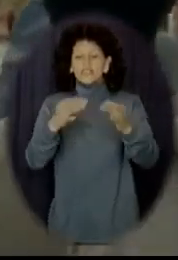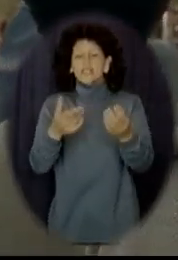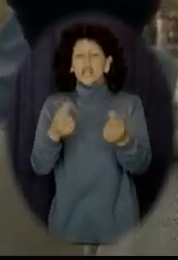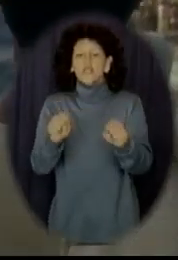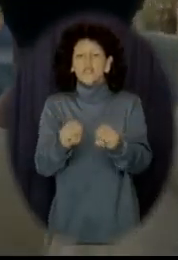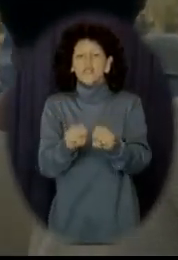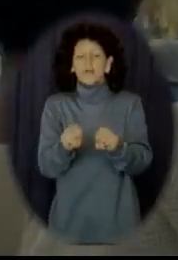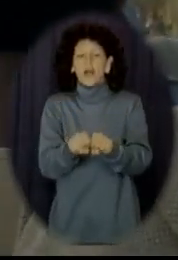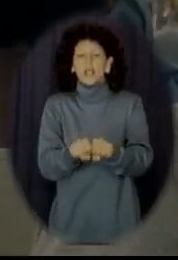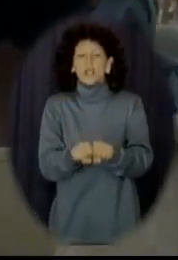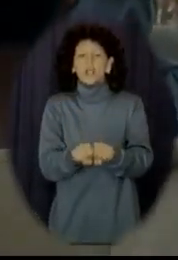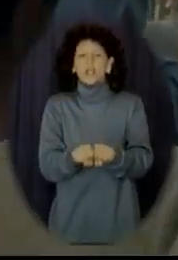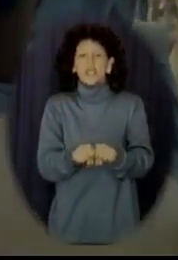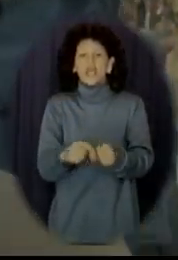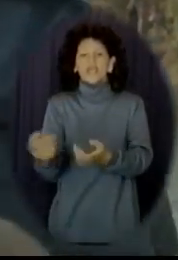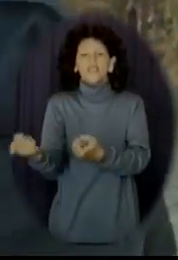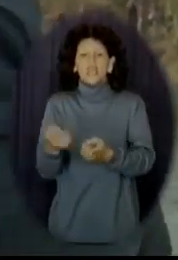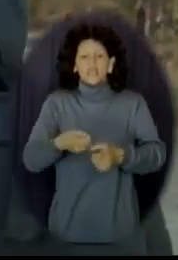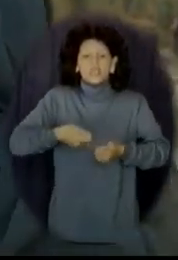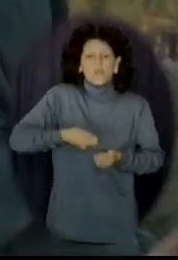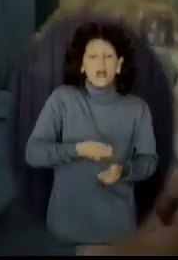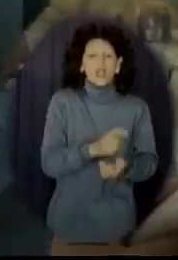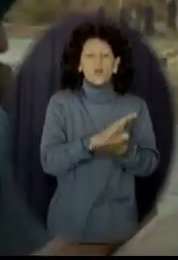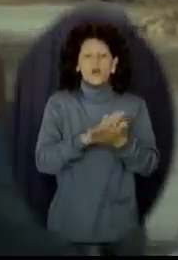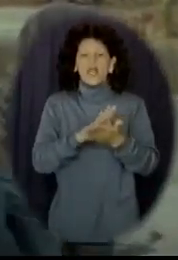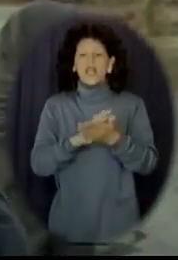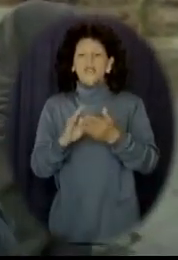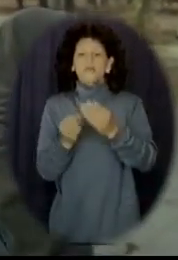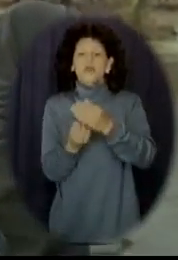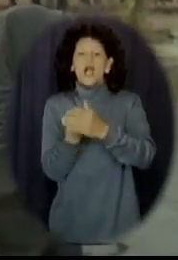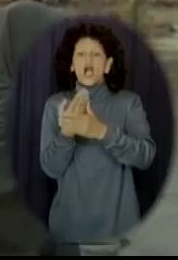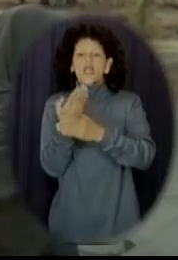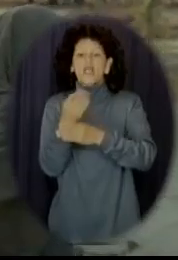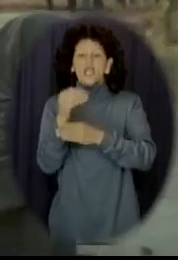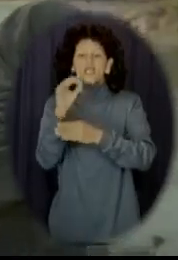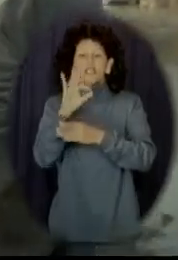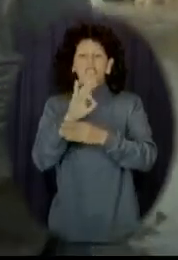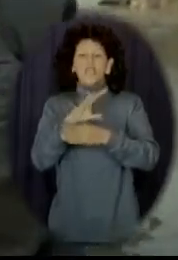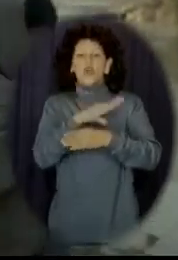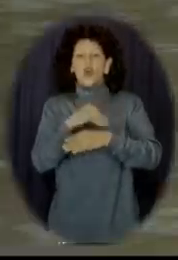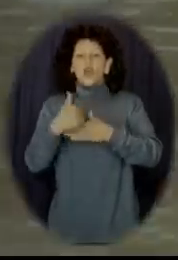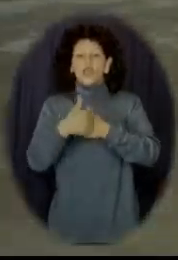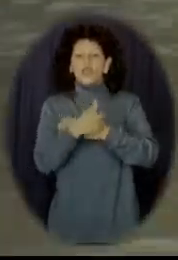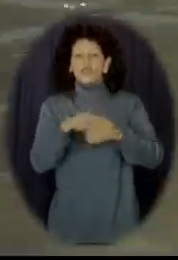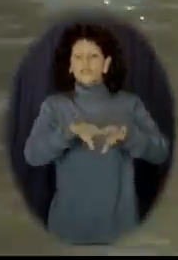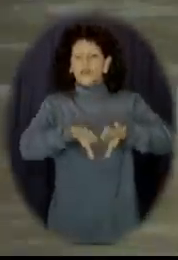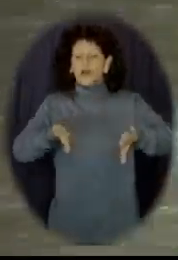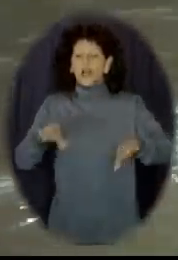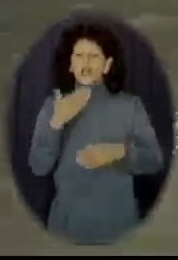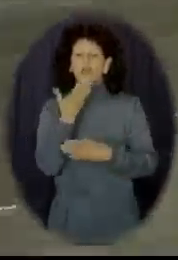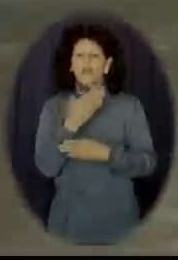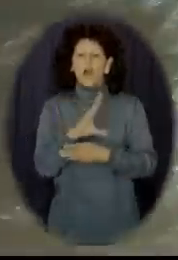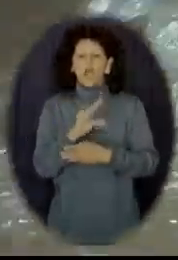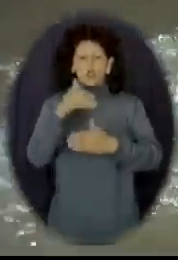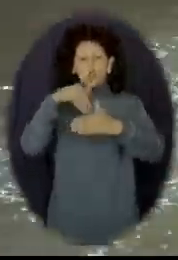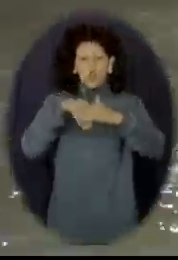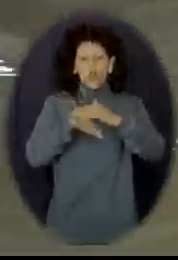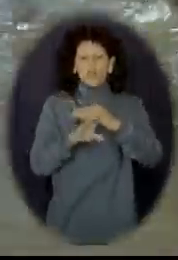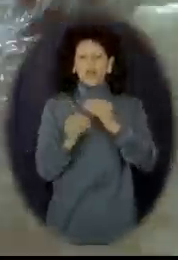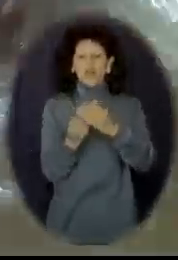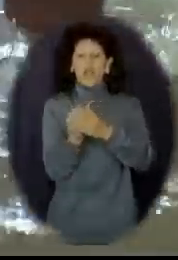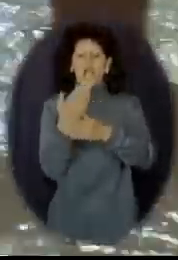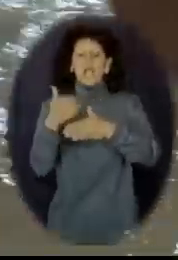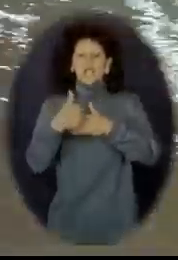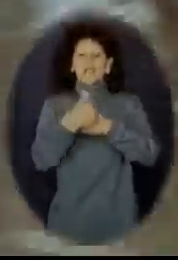Espíritu Santo y con fuego. Trae su pala para limpiar el trigo y separarlo de la paja. Guardará